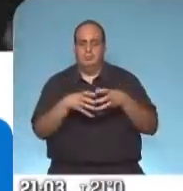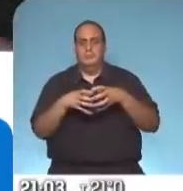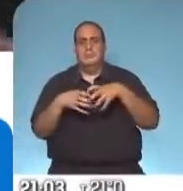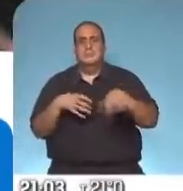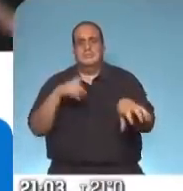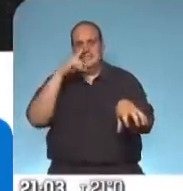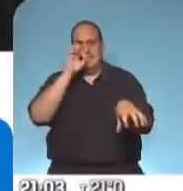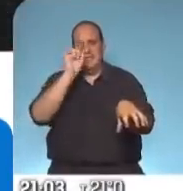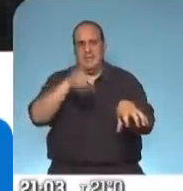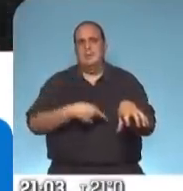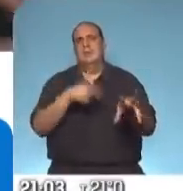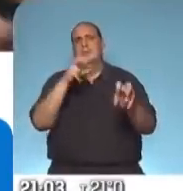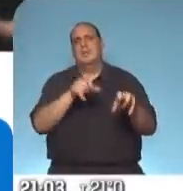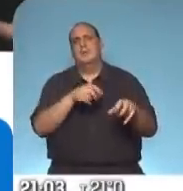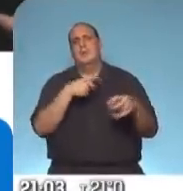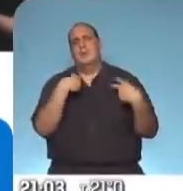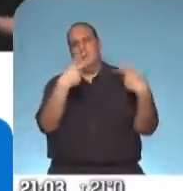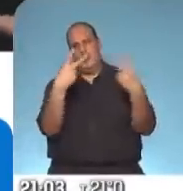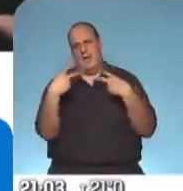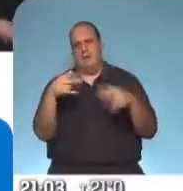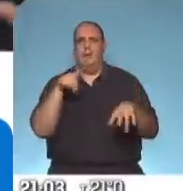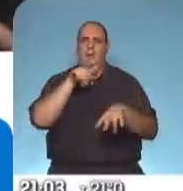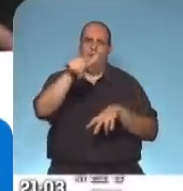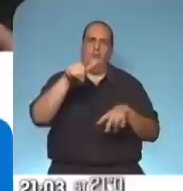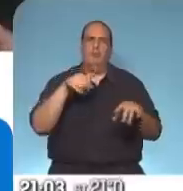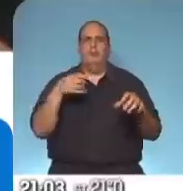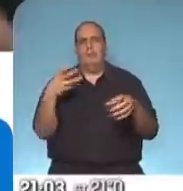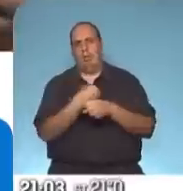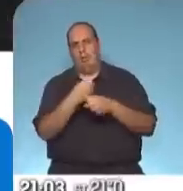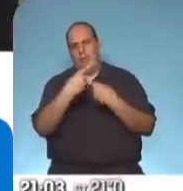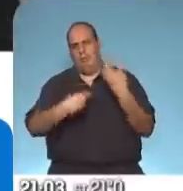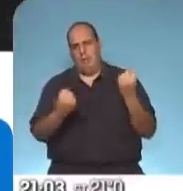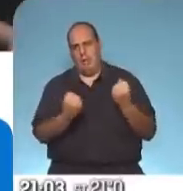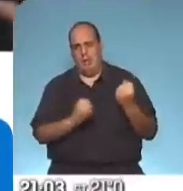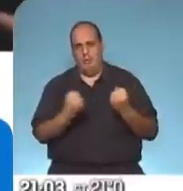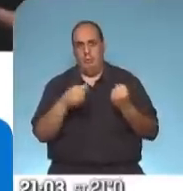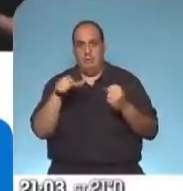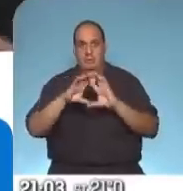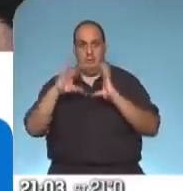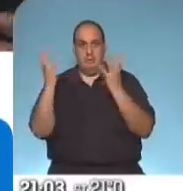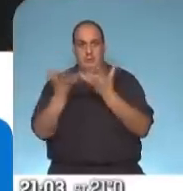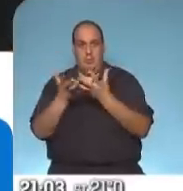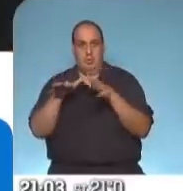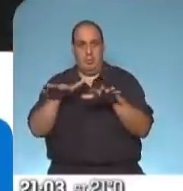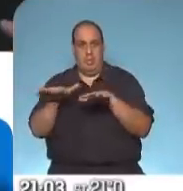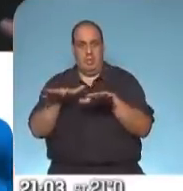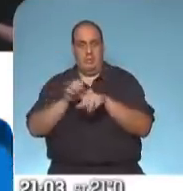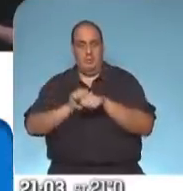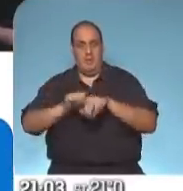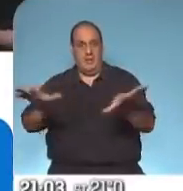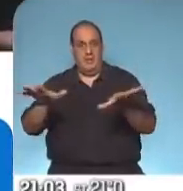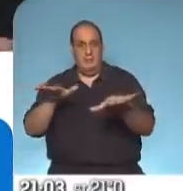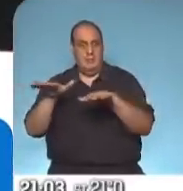se utiliza en transporte. Y lo que ha provocado la pandemia es que el mundo se ha parado. Entonces, el transporte ha